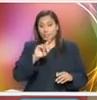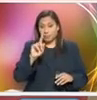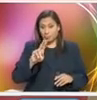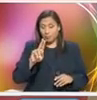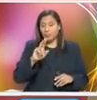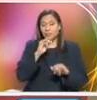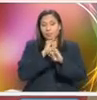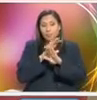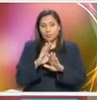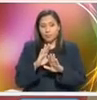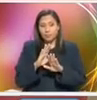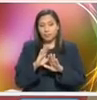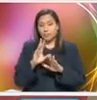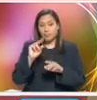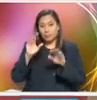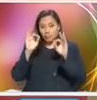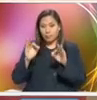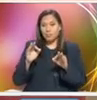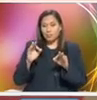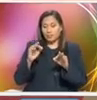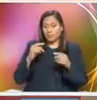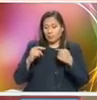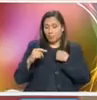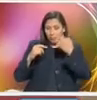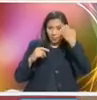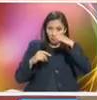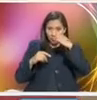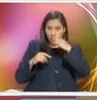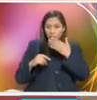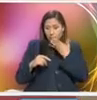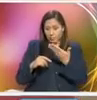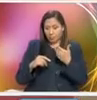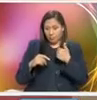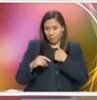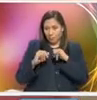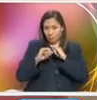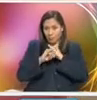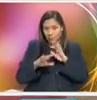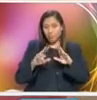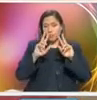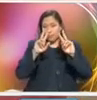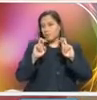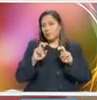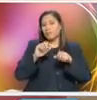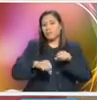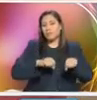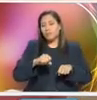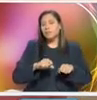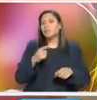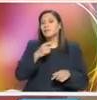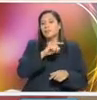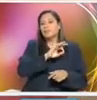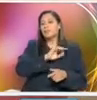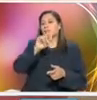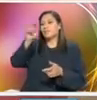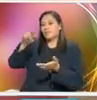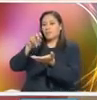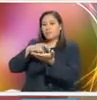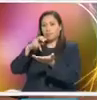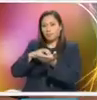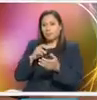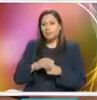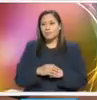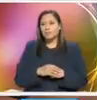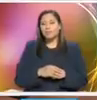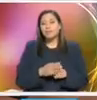puso una información que no es correcta, tú que eres experto en un tema, en este caso información de bicicletas, puedas corregir ese artículo. Y eso